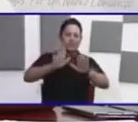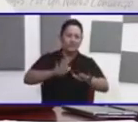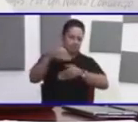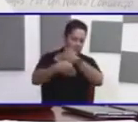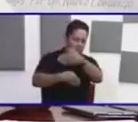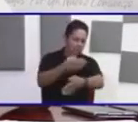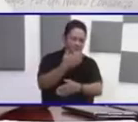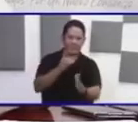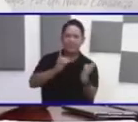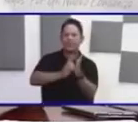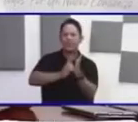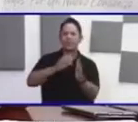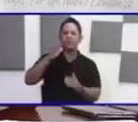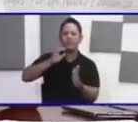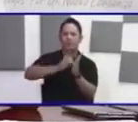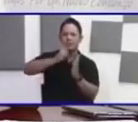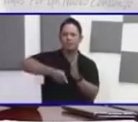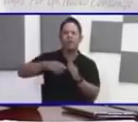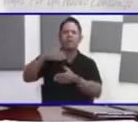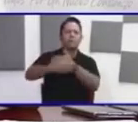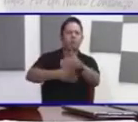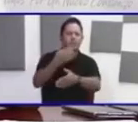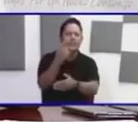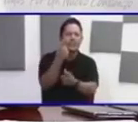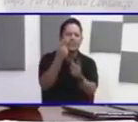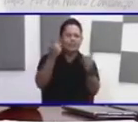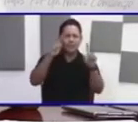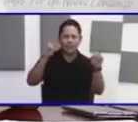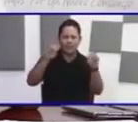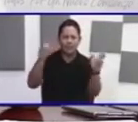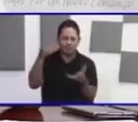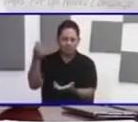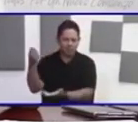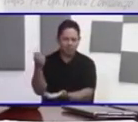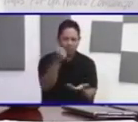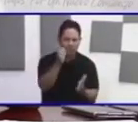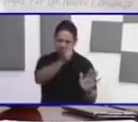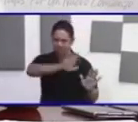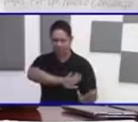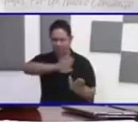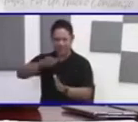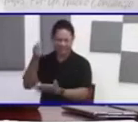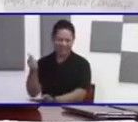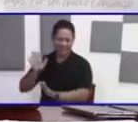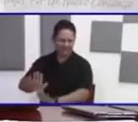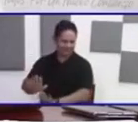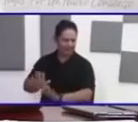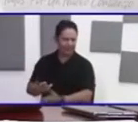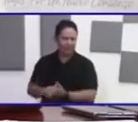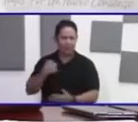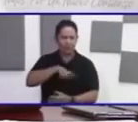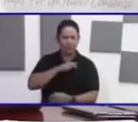cuando hablo de decreto de aplazamiento, hablo de materia presupuestal. Hay recursos que se estimaron que iban a entrar este